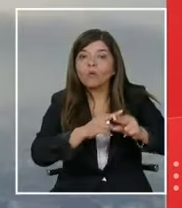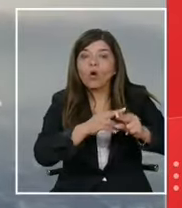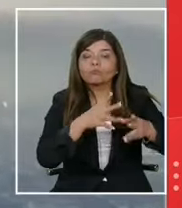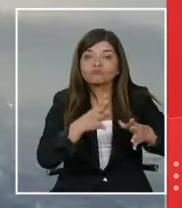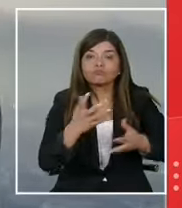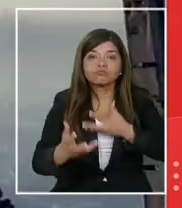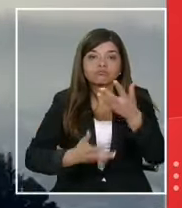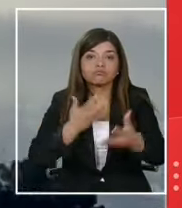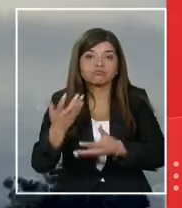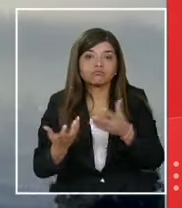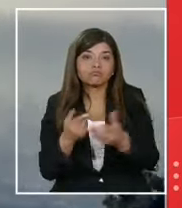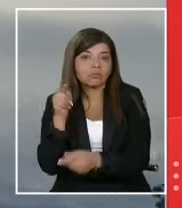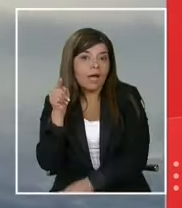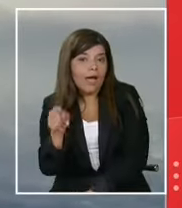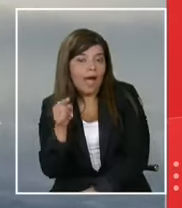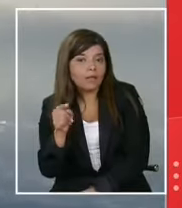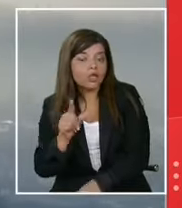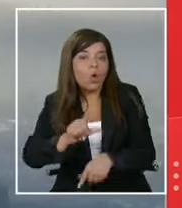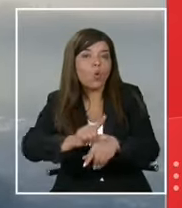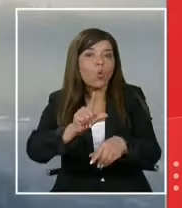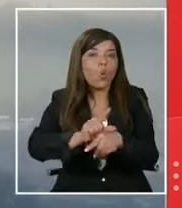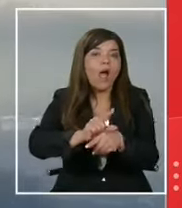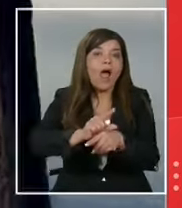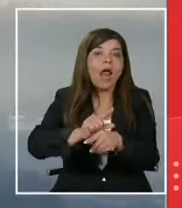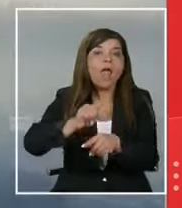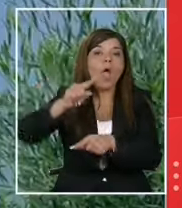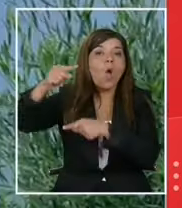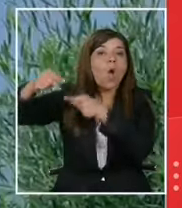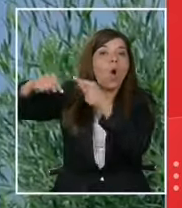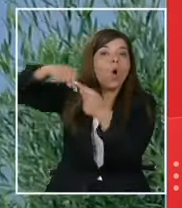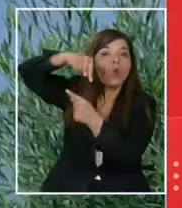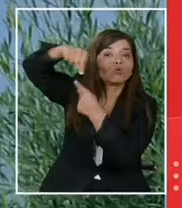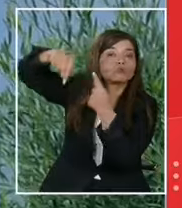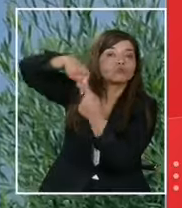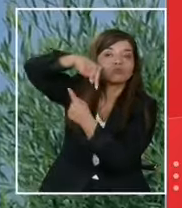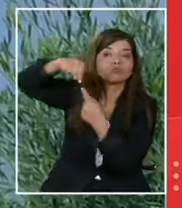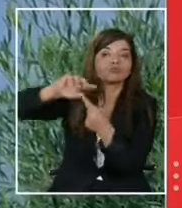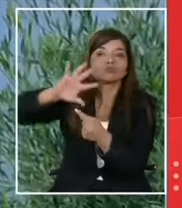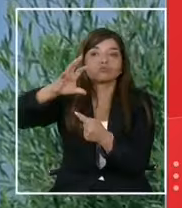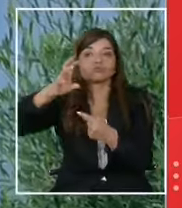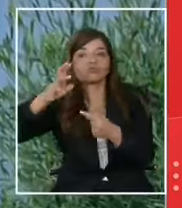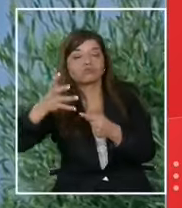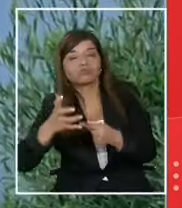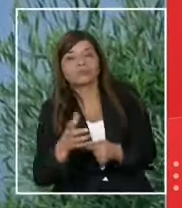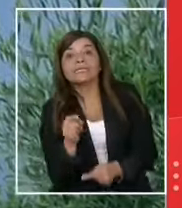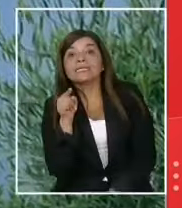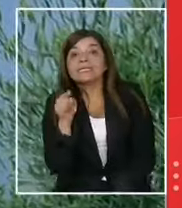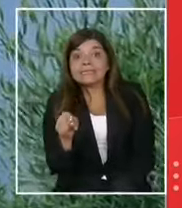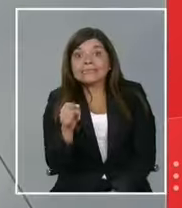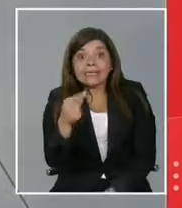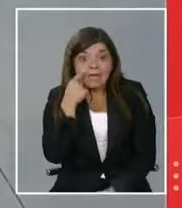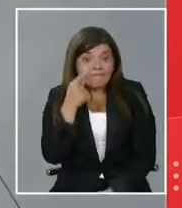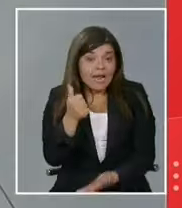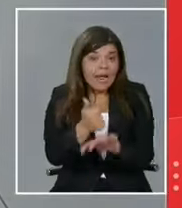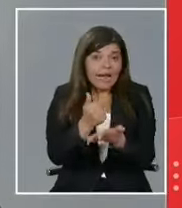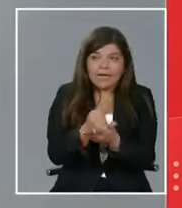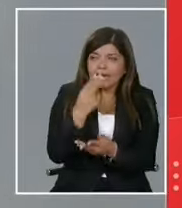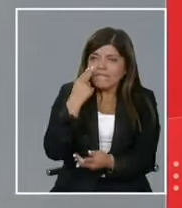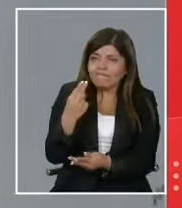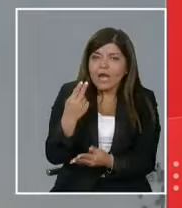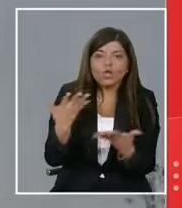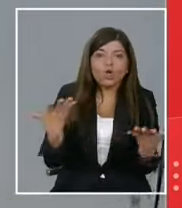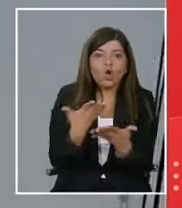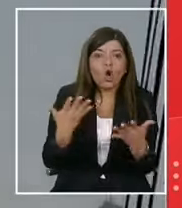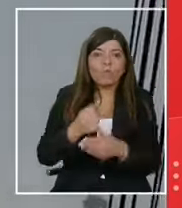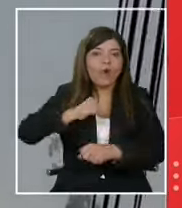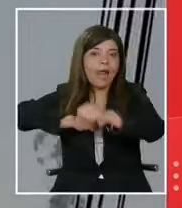incendio denominado Chacarillas 2, acá en el sector de Los Molinos. Por eso también nos quisimos trasladar con el alcalde ahora, para poder ver cómo se estaba desarrollando la liquidación por